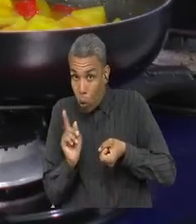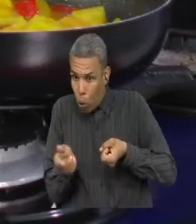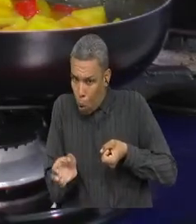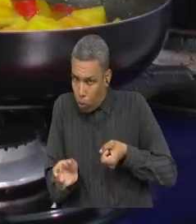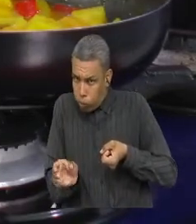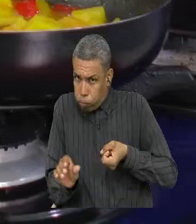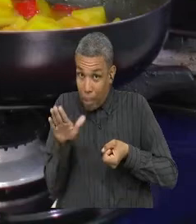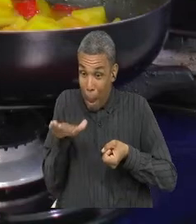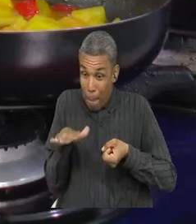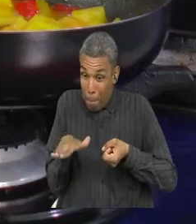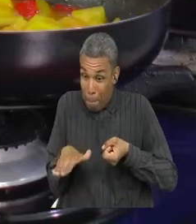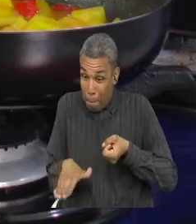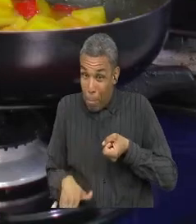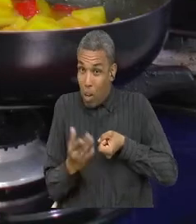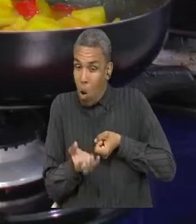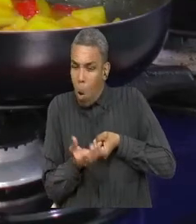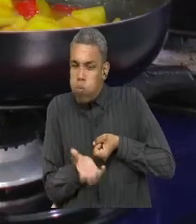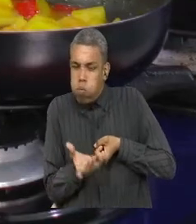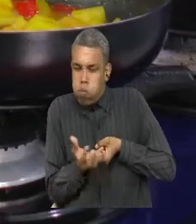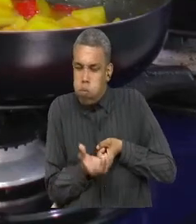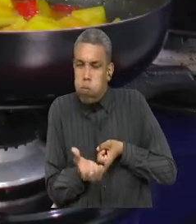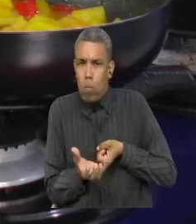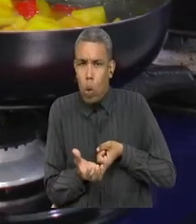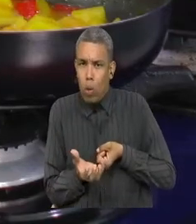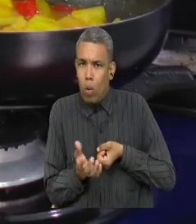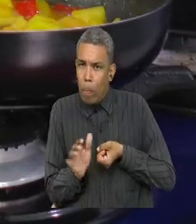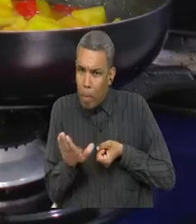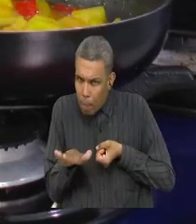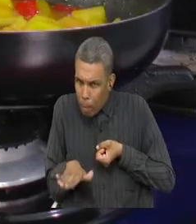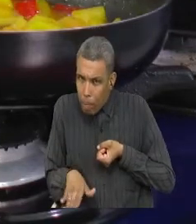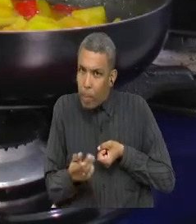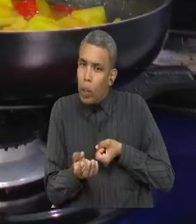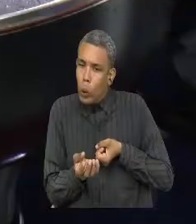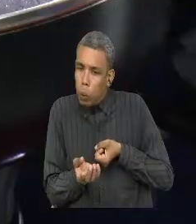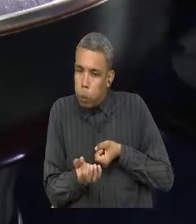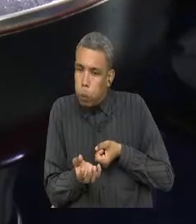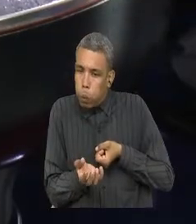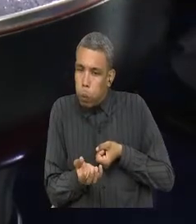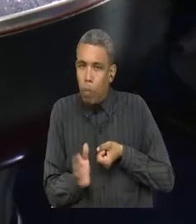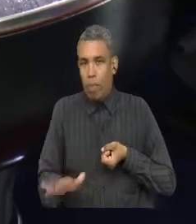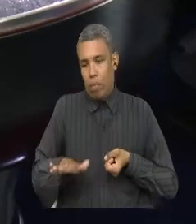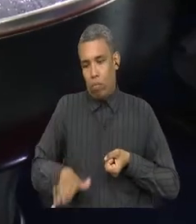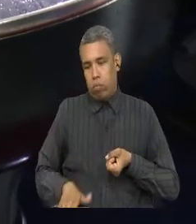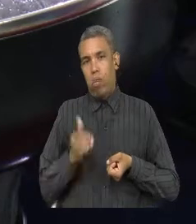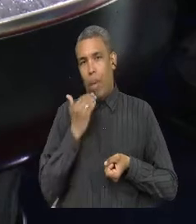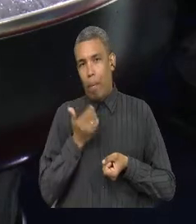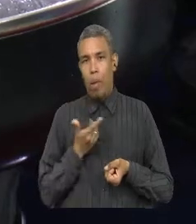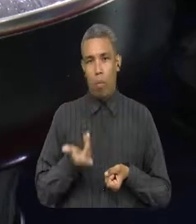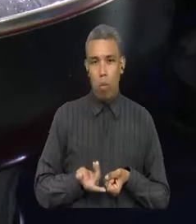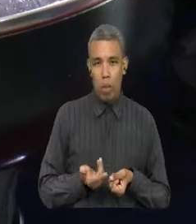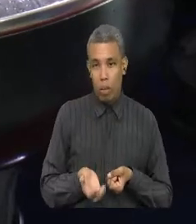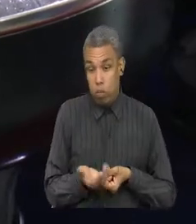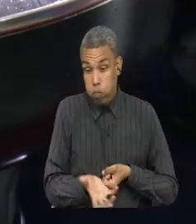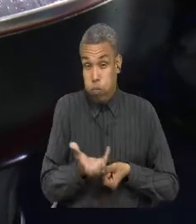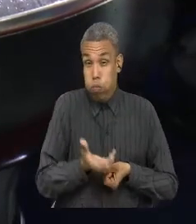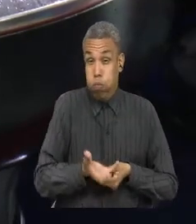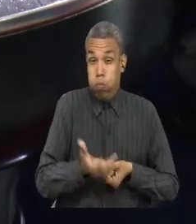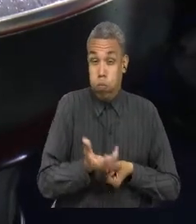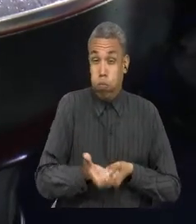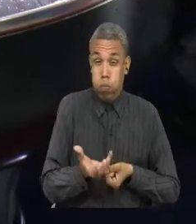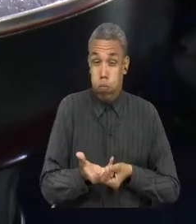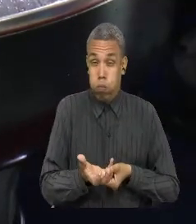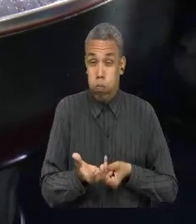al preparar la salsa ahí en el caramelo, nos va a ensuciar mucho la salsa. Entonces, la idea es que quede un caramelo suave, que no se queme,